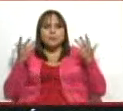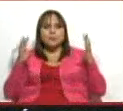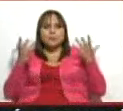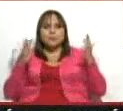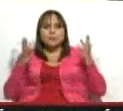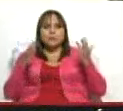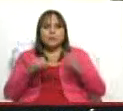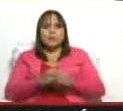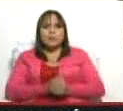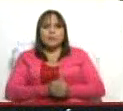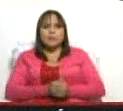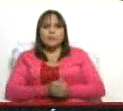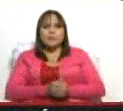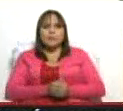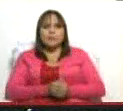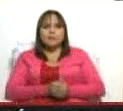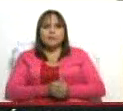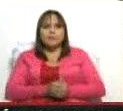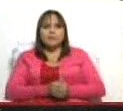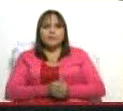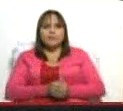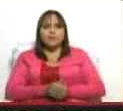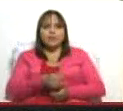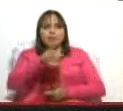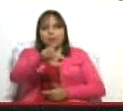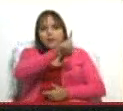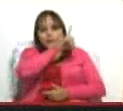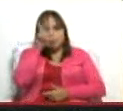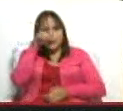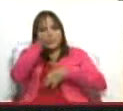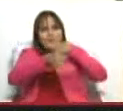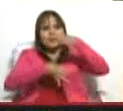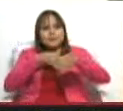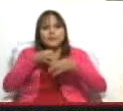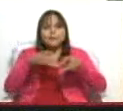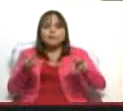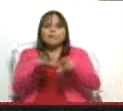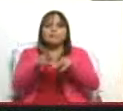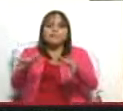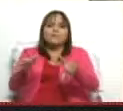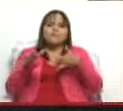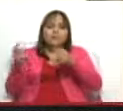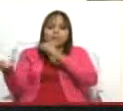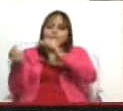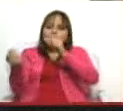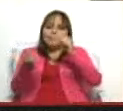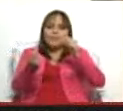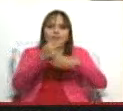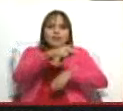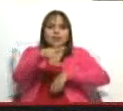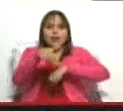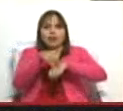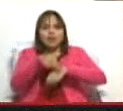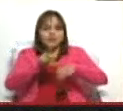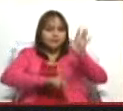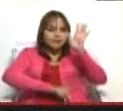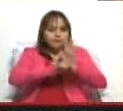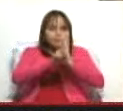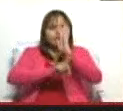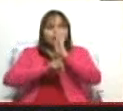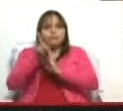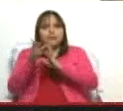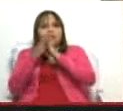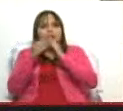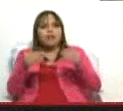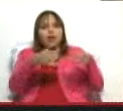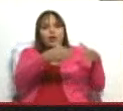El Partido Socialista Unido de Venezuela calificó como una victoria el gran debate nacional que se ha desarrollado y donde todos